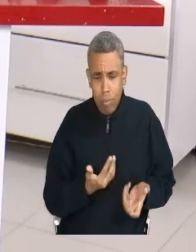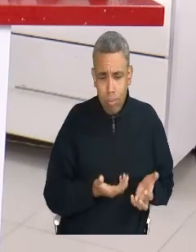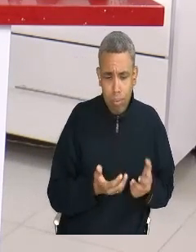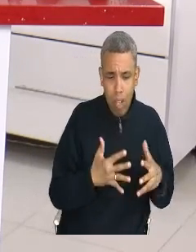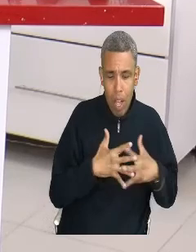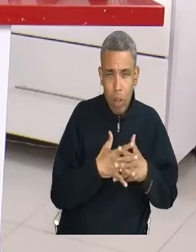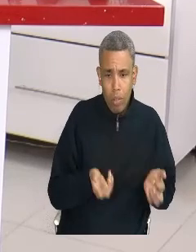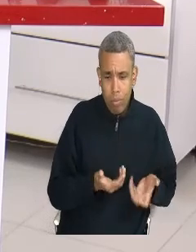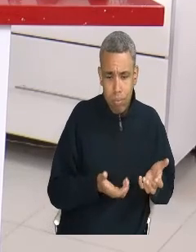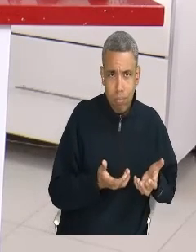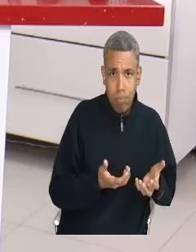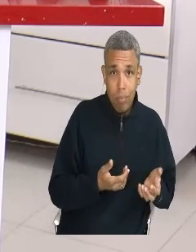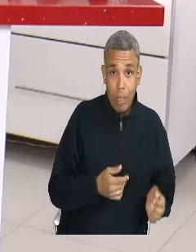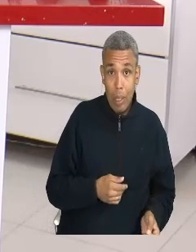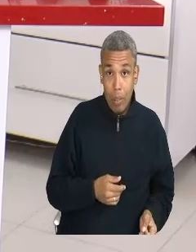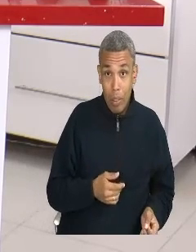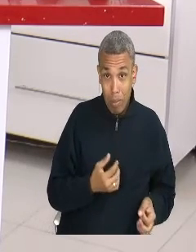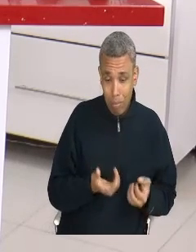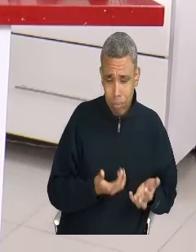ser suelto,